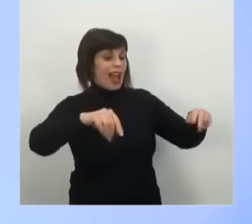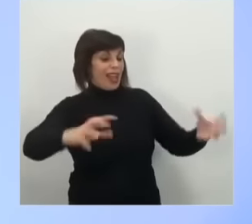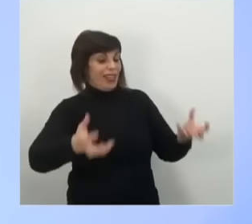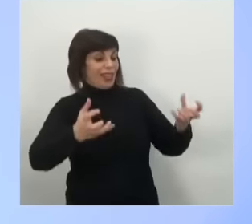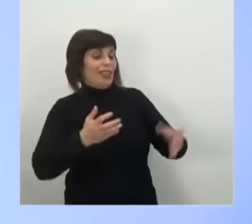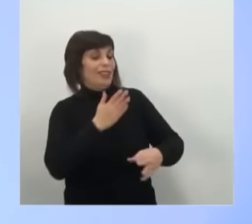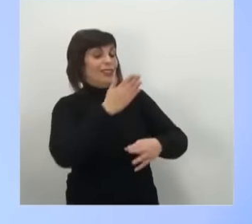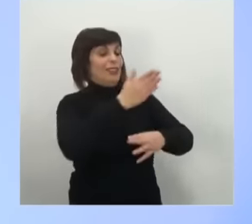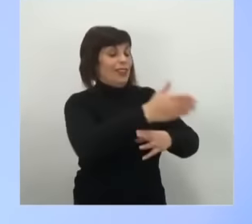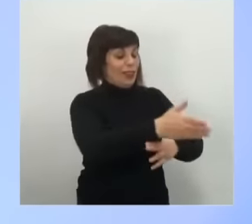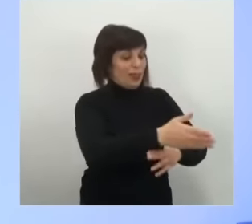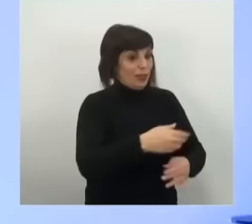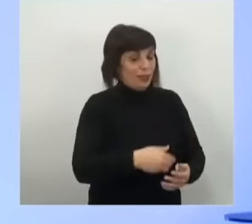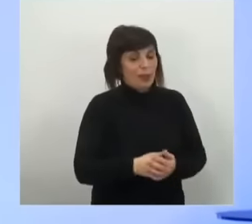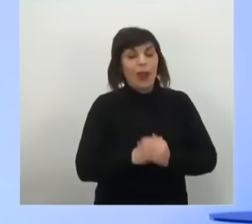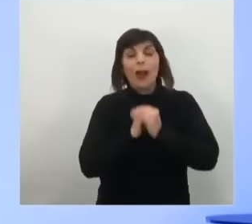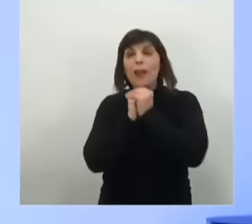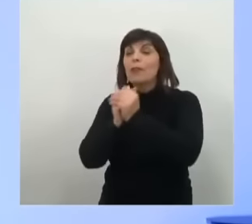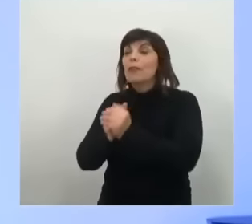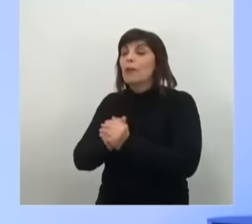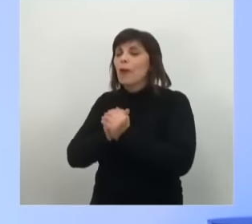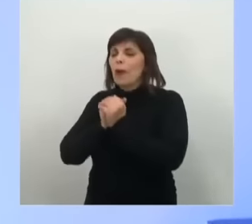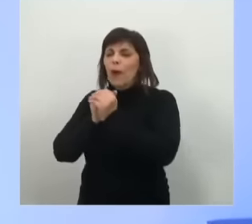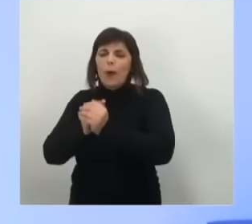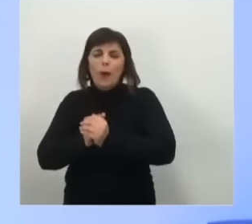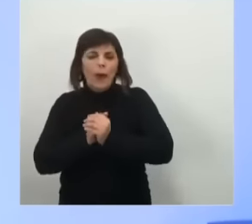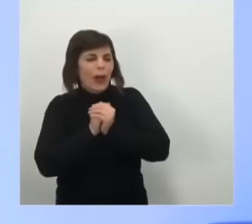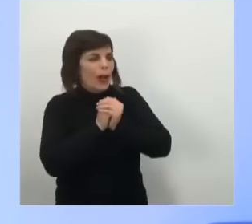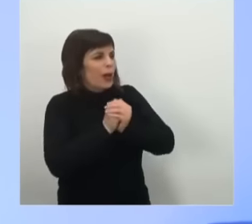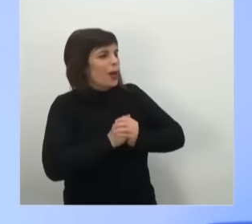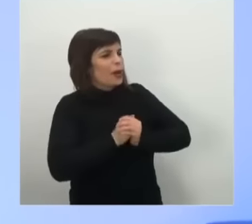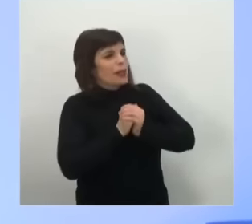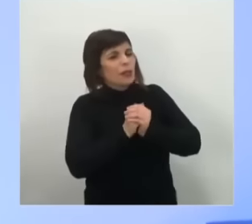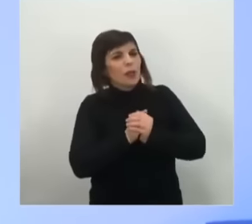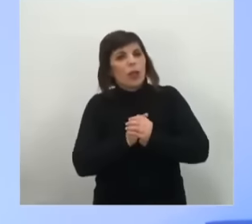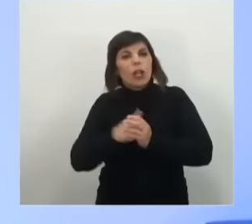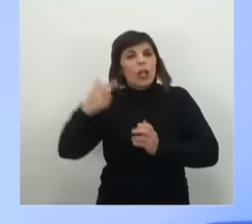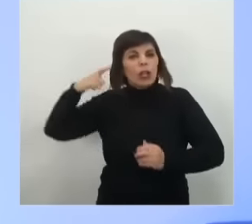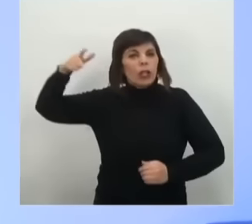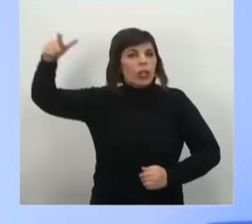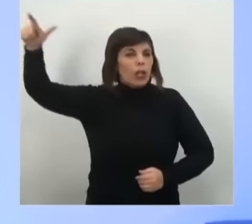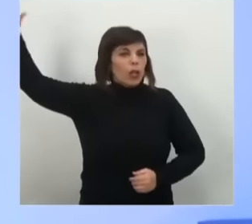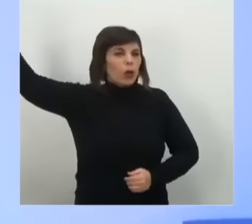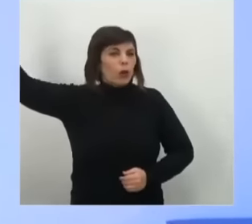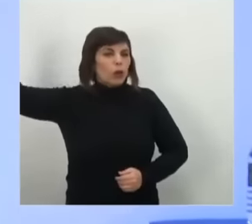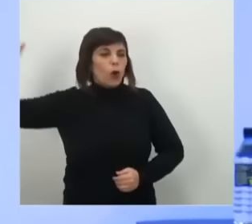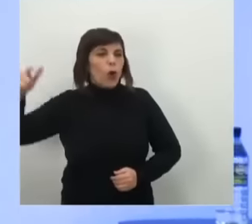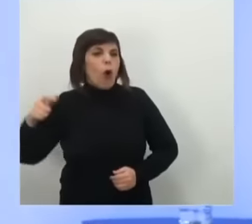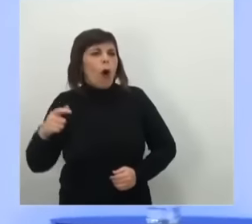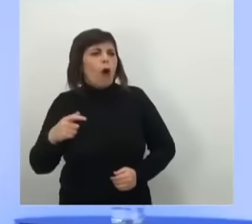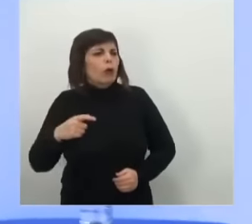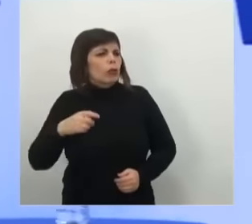quería estar en el desierto una vez como Jesucristo cuando estoy en el desierto oigo de lejos oigo